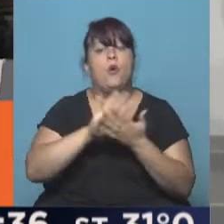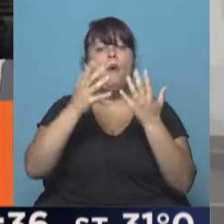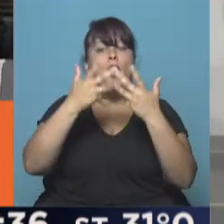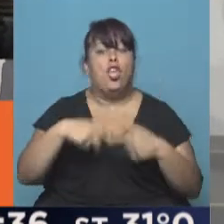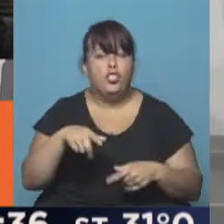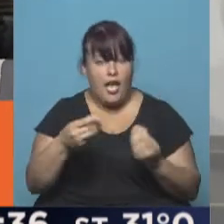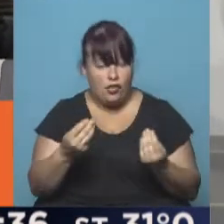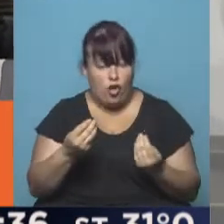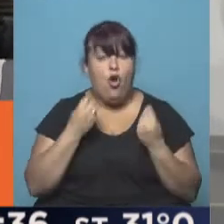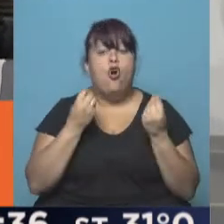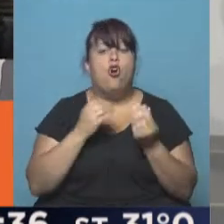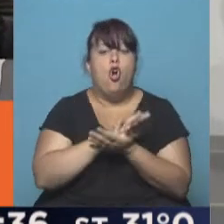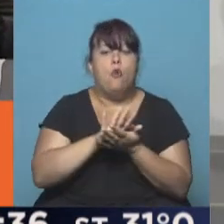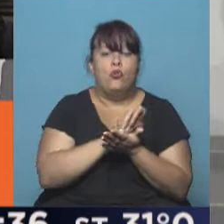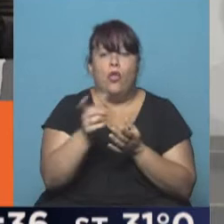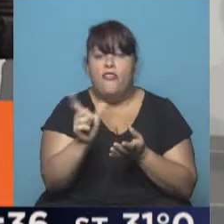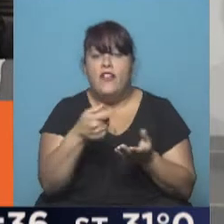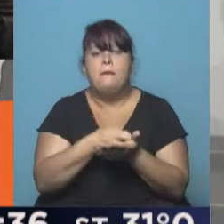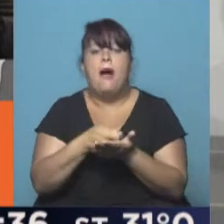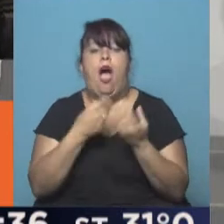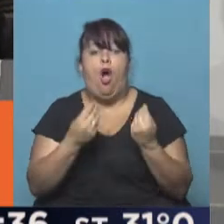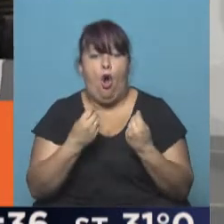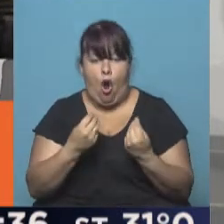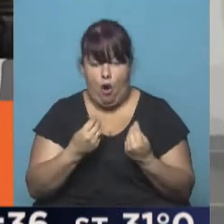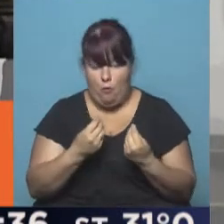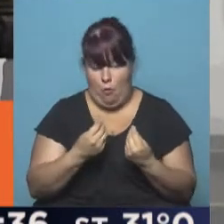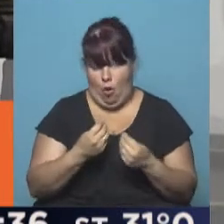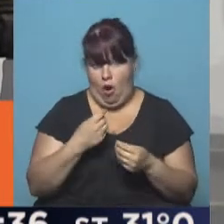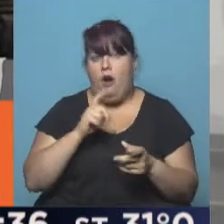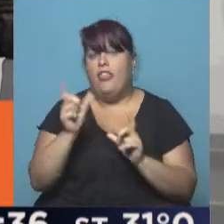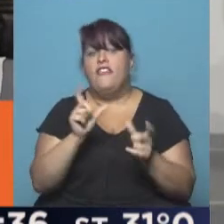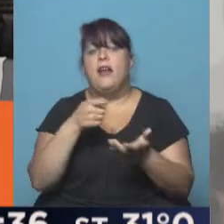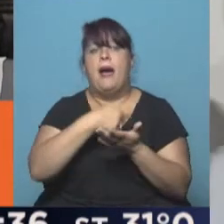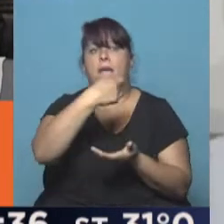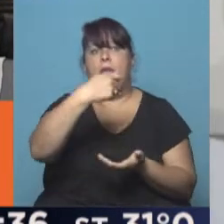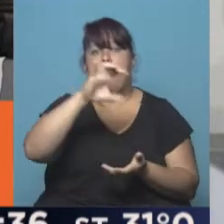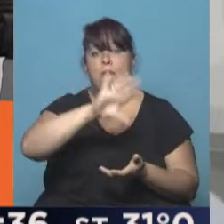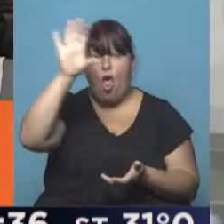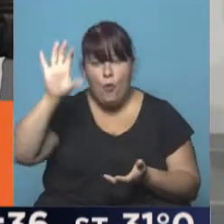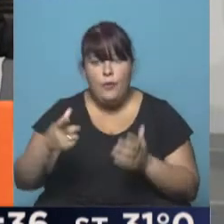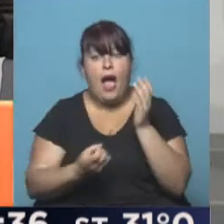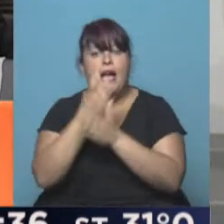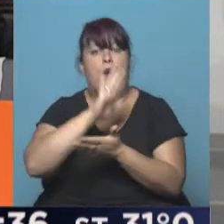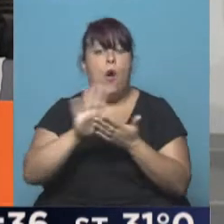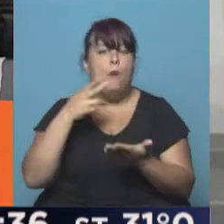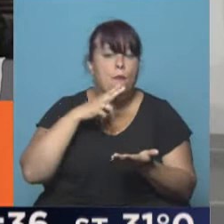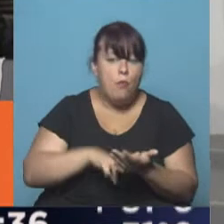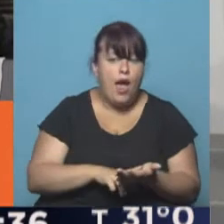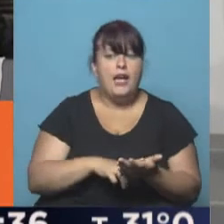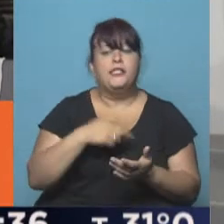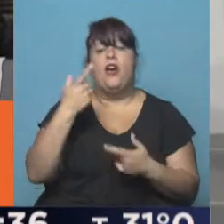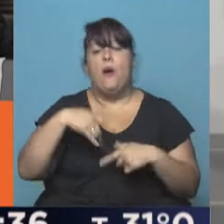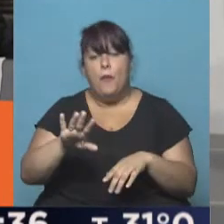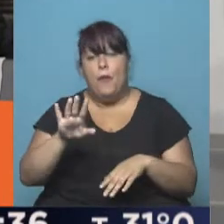proyecto. ¿Cómo se va a salvar esa diferencia? ¿Cómo se va a compensar a las provincias? ¿Si va a haber la creación de un nuevo impuesto? ¿Si va a